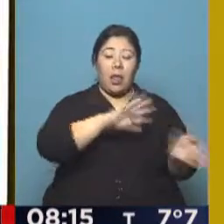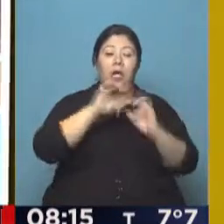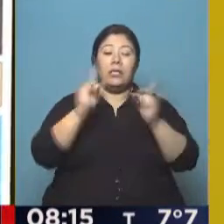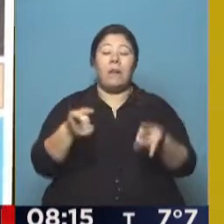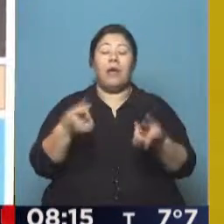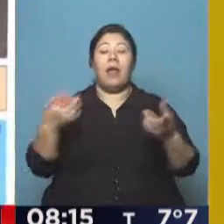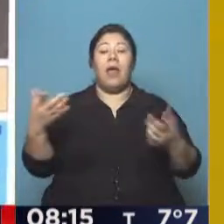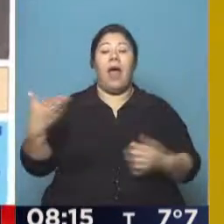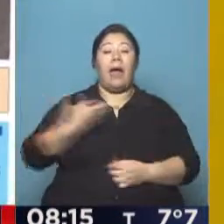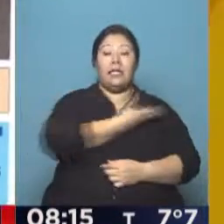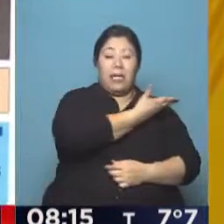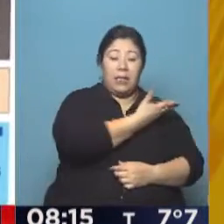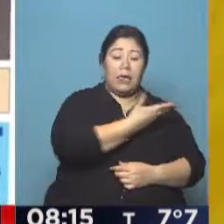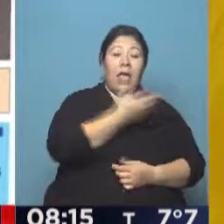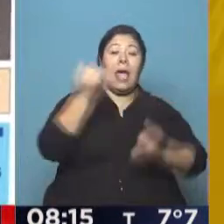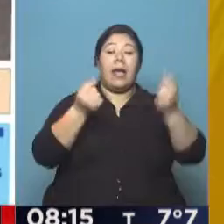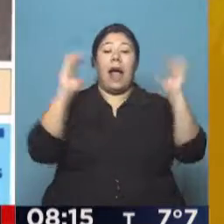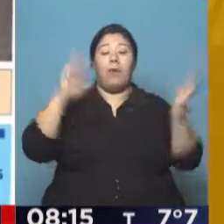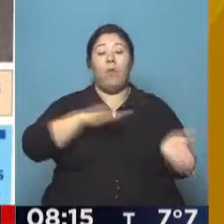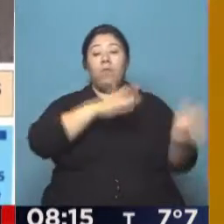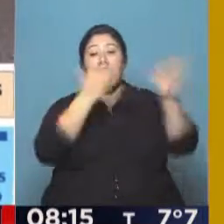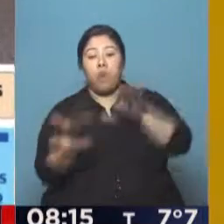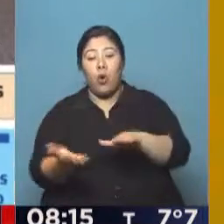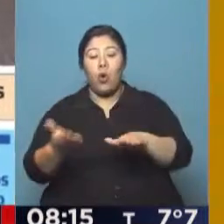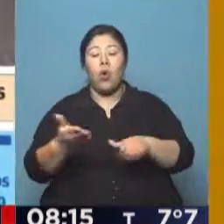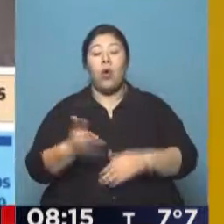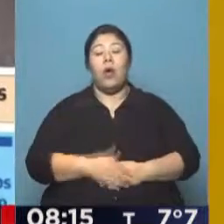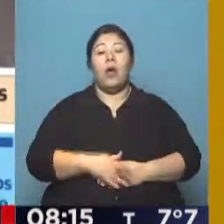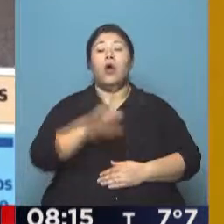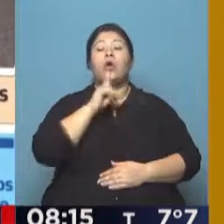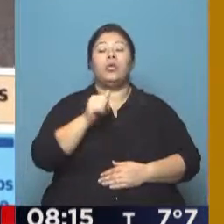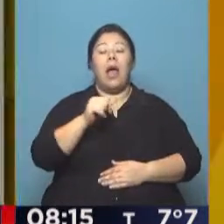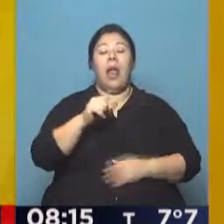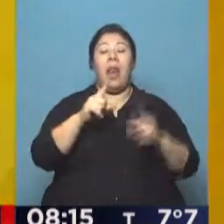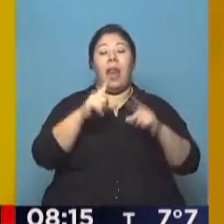por unas 12 horas la ruta nacional número 14.